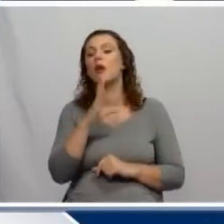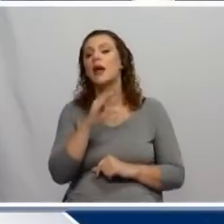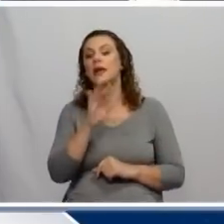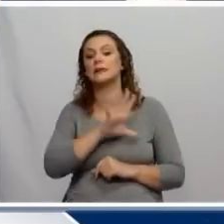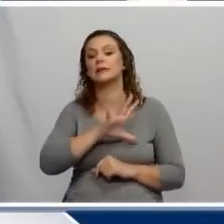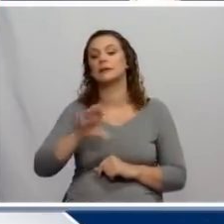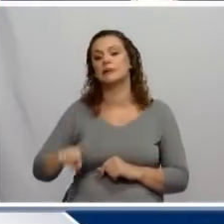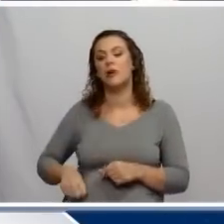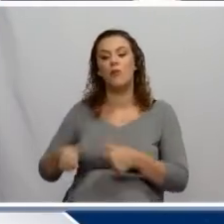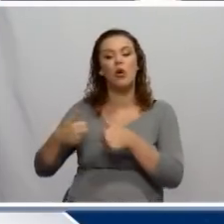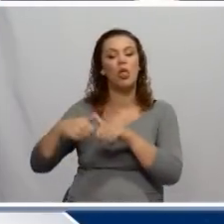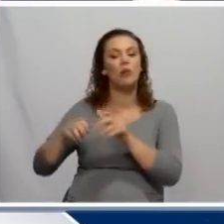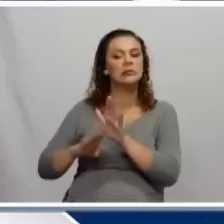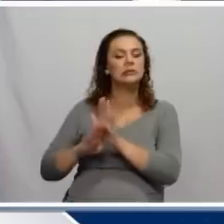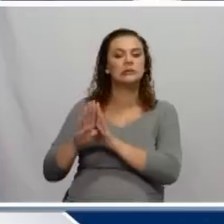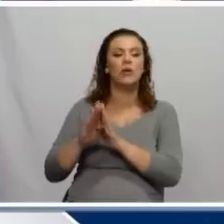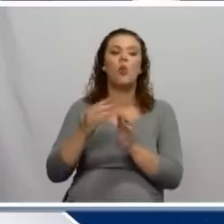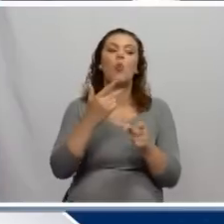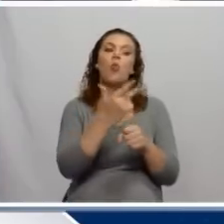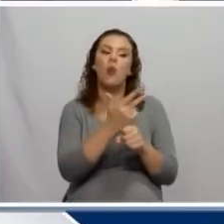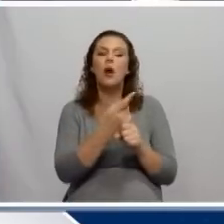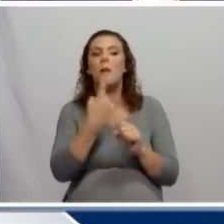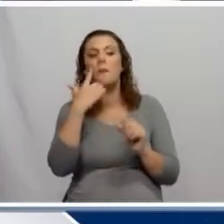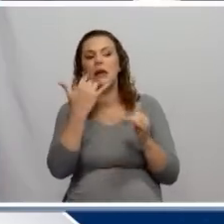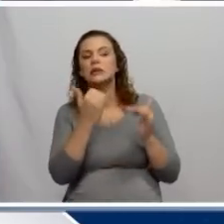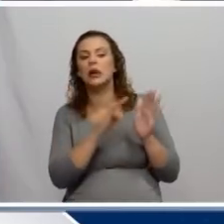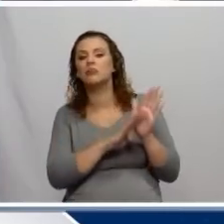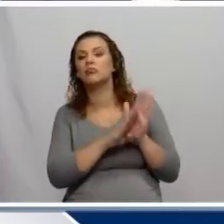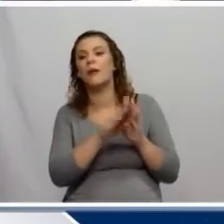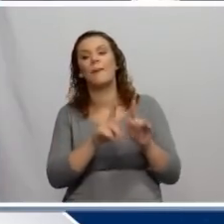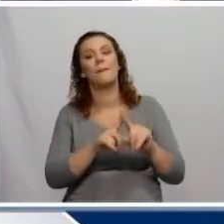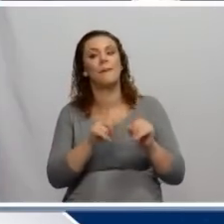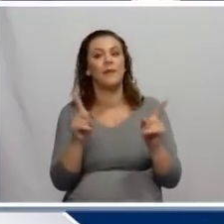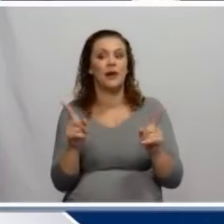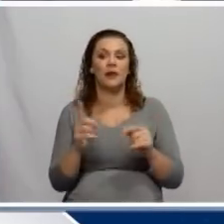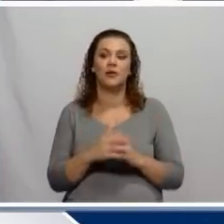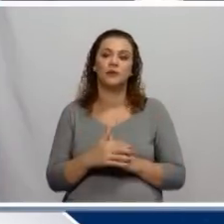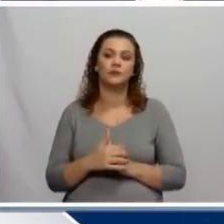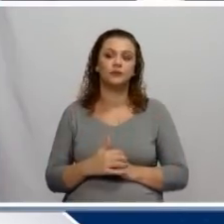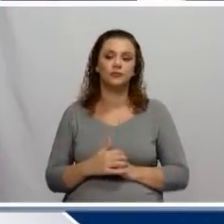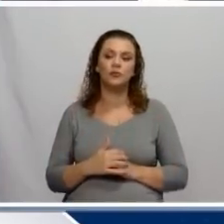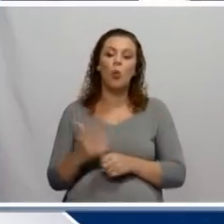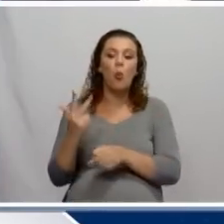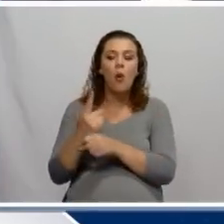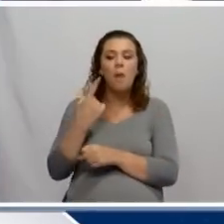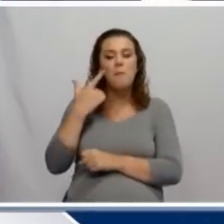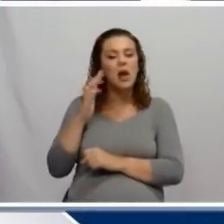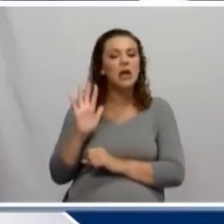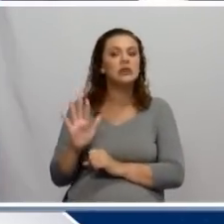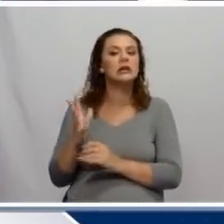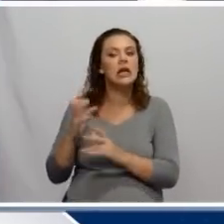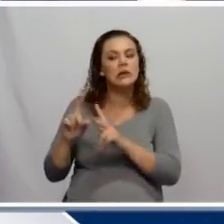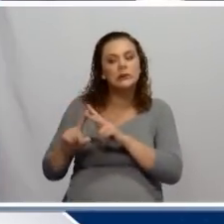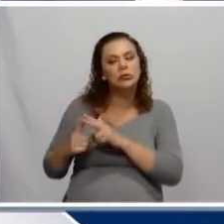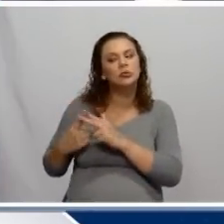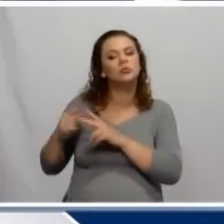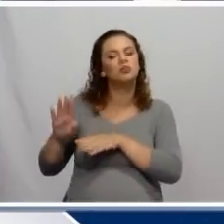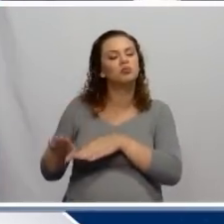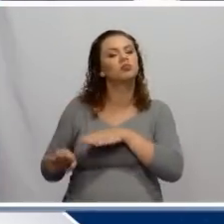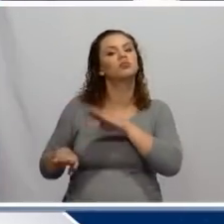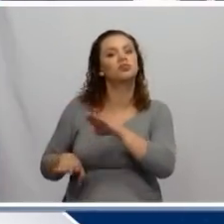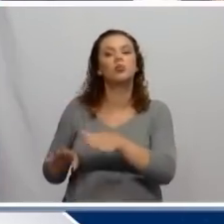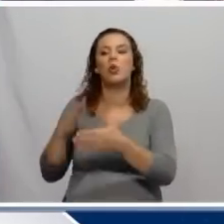El Salvador que todavía no levanta cabeza Guatemala parece que sí pero la impresión de que va y quiere arrancar bien